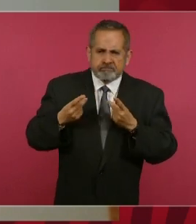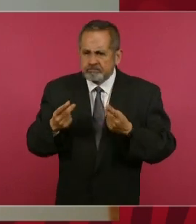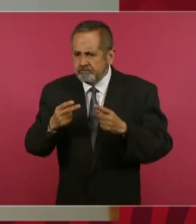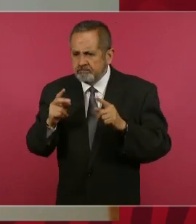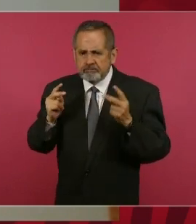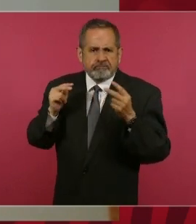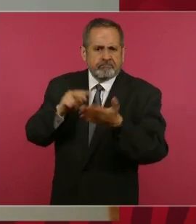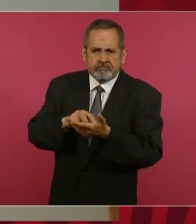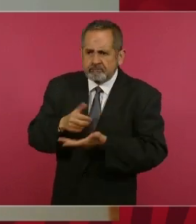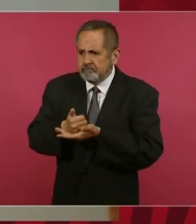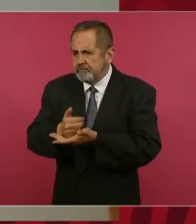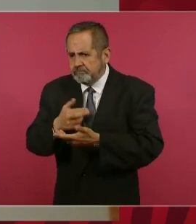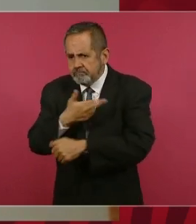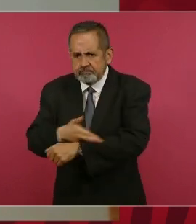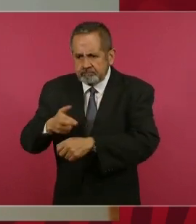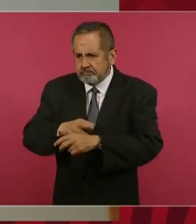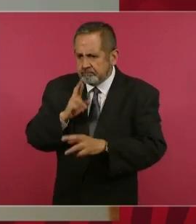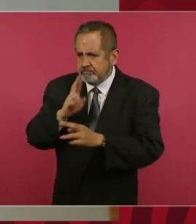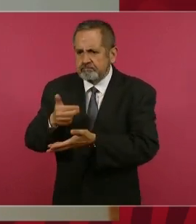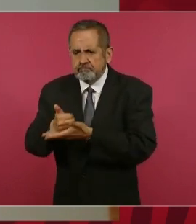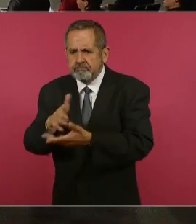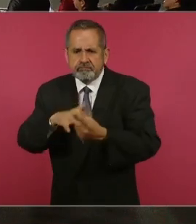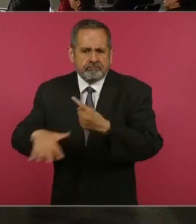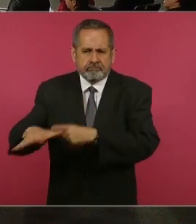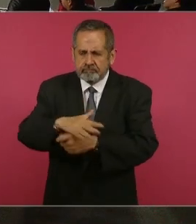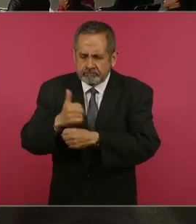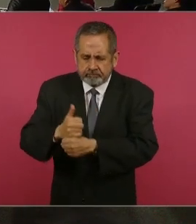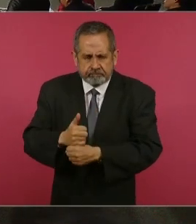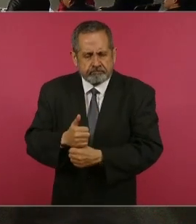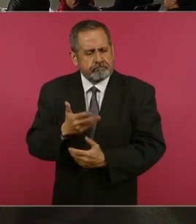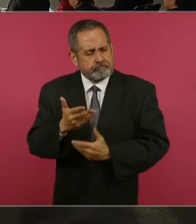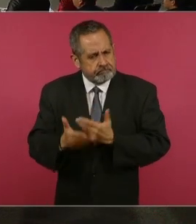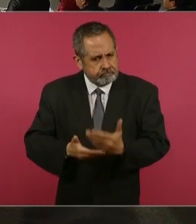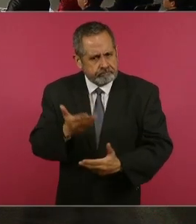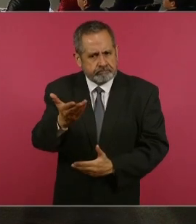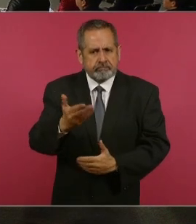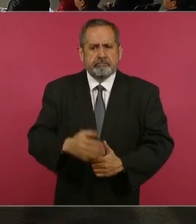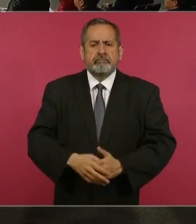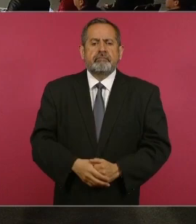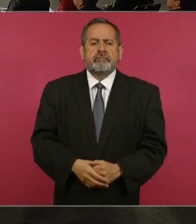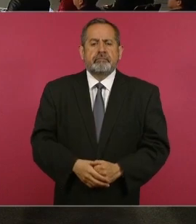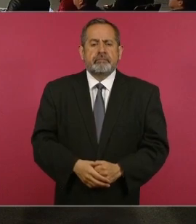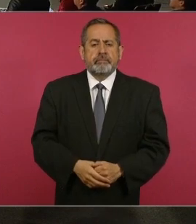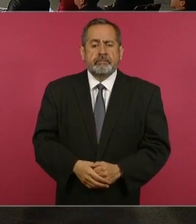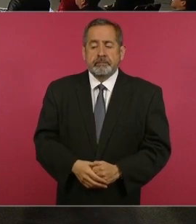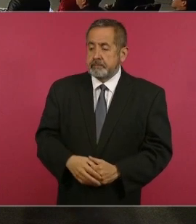respuesta para la población afectada. A sus órdenes. Muy bien, Laura.